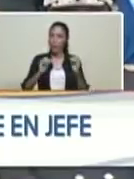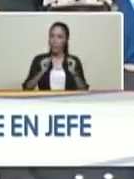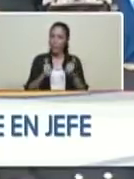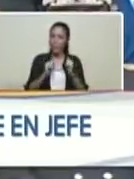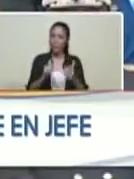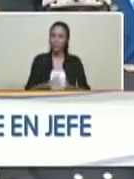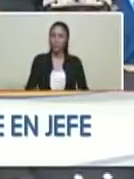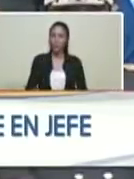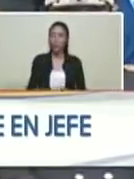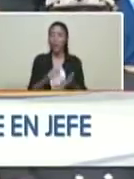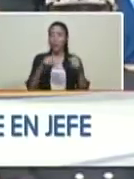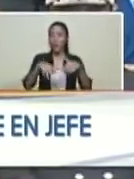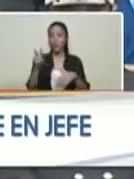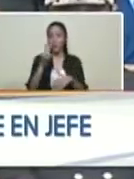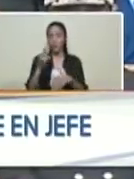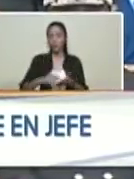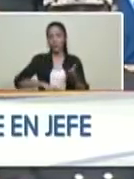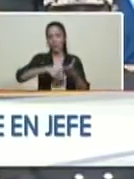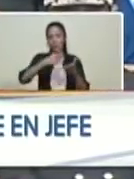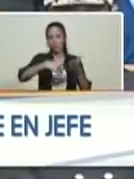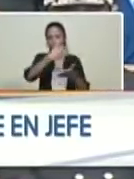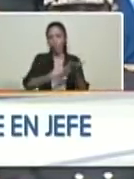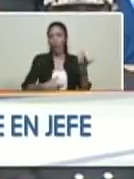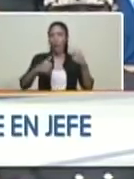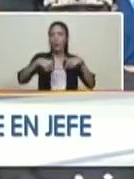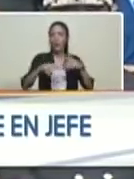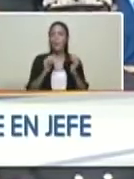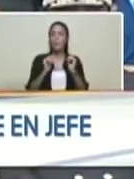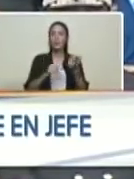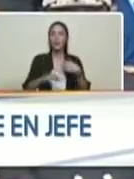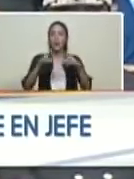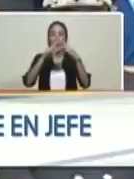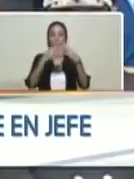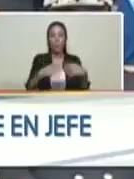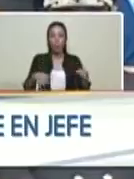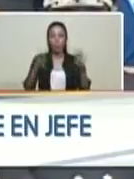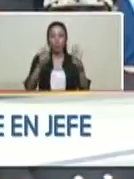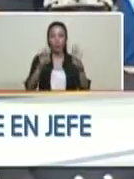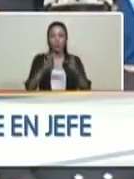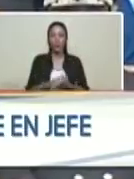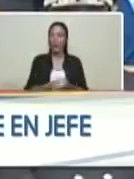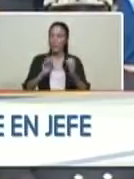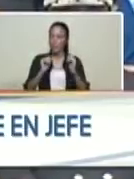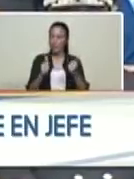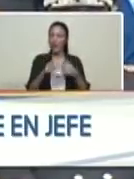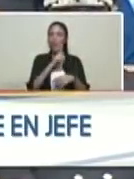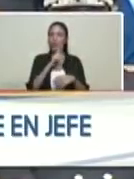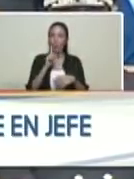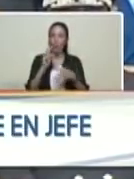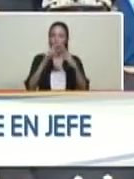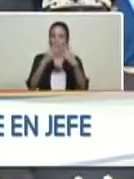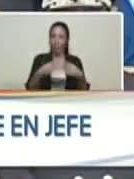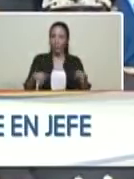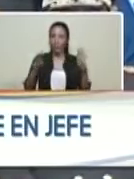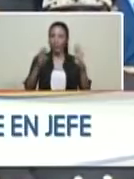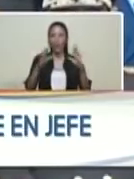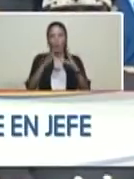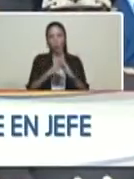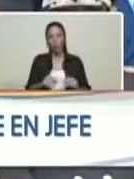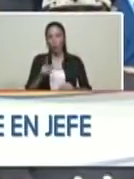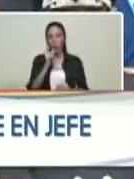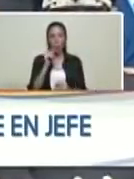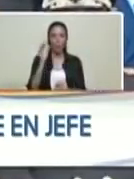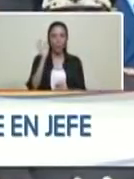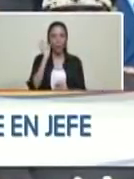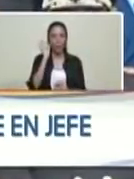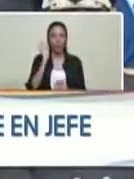para que venezuela se convirtiera en república y naciera la repubblica de todos y para todos